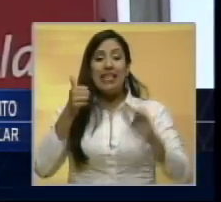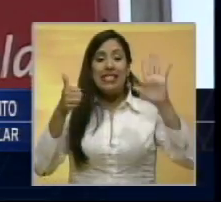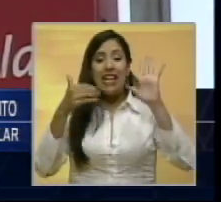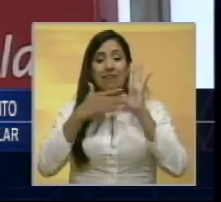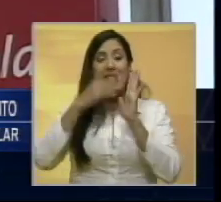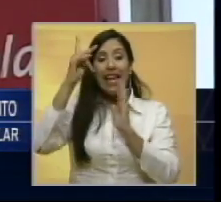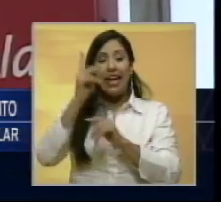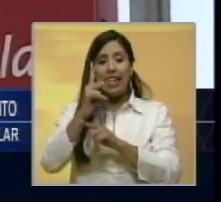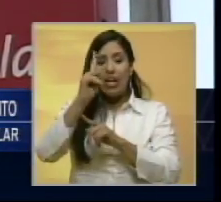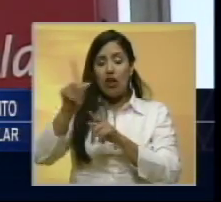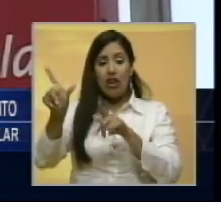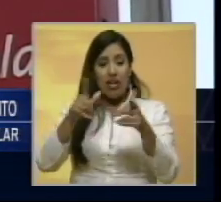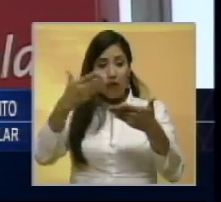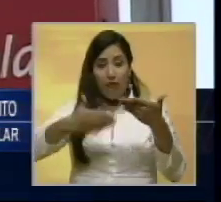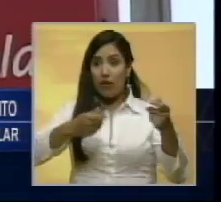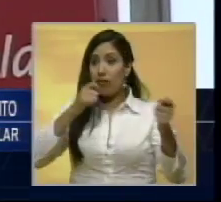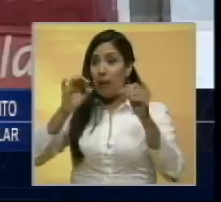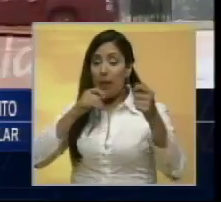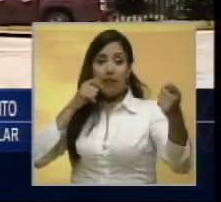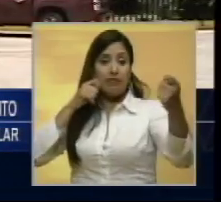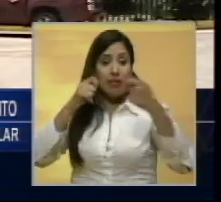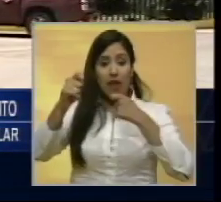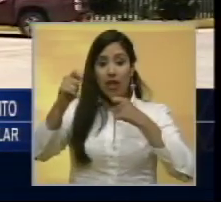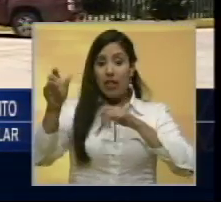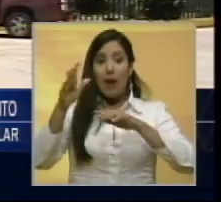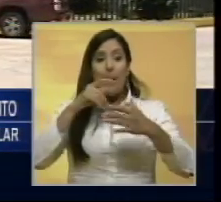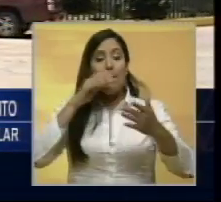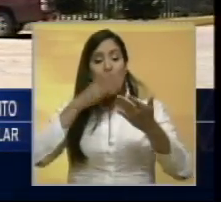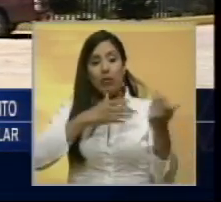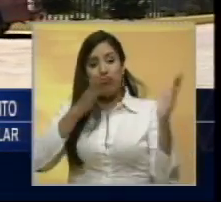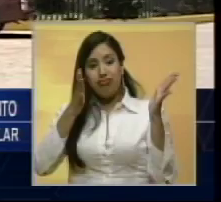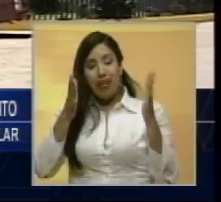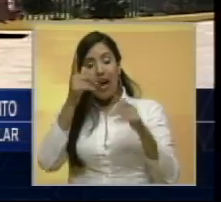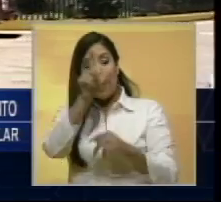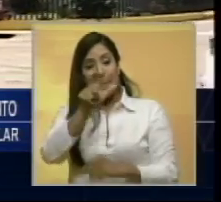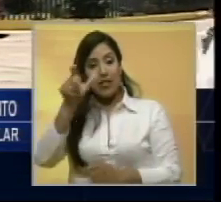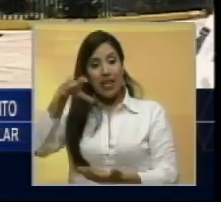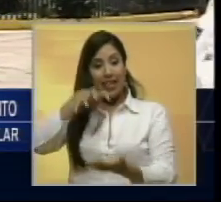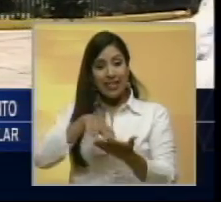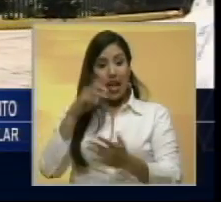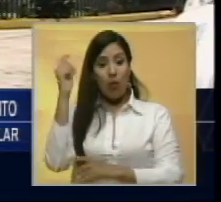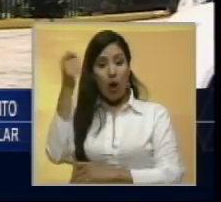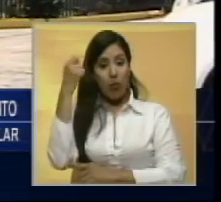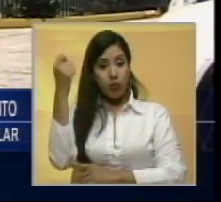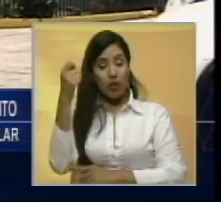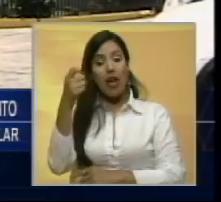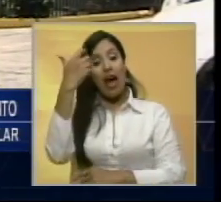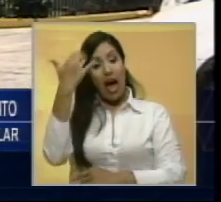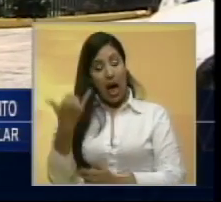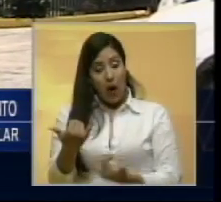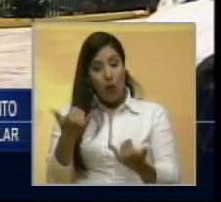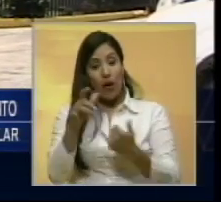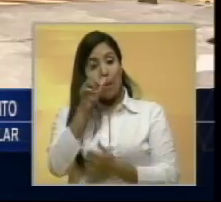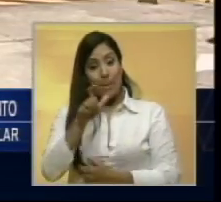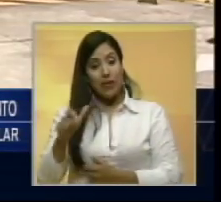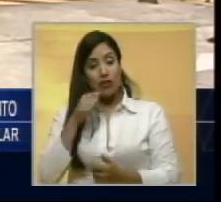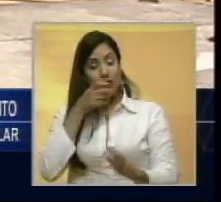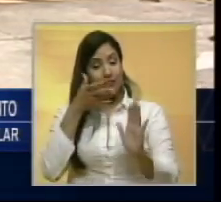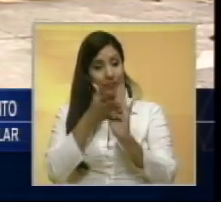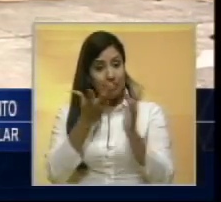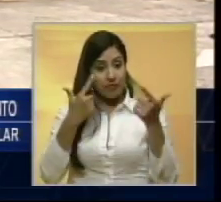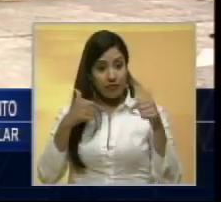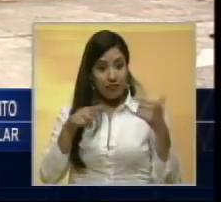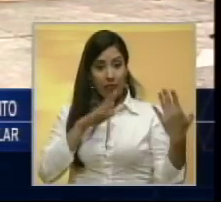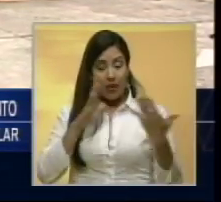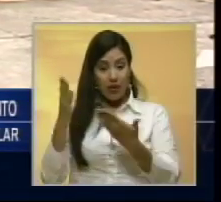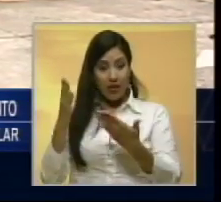6.000 kilos ya habían sido facturados y se encontraban listos para ser despachados a clientes en el estado Apure. Señaló que el hecho ocurrió durante una inspección